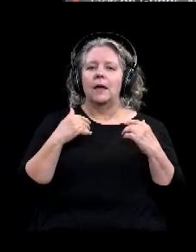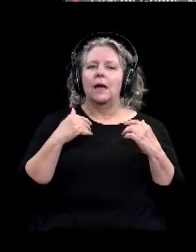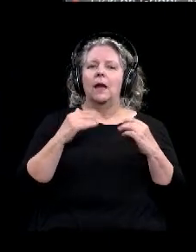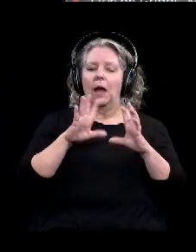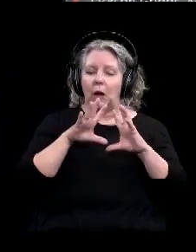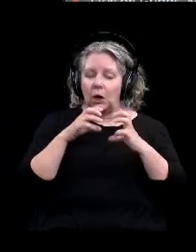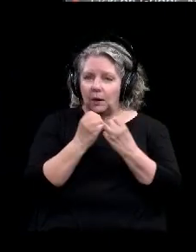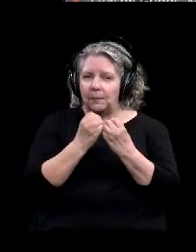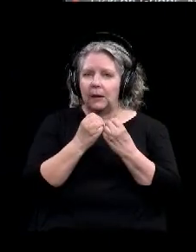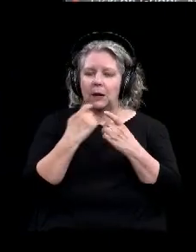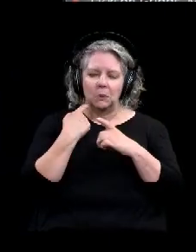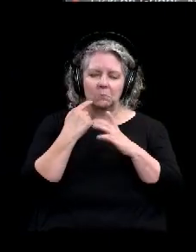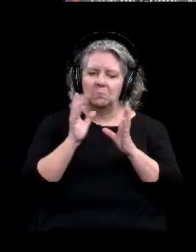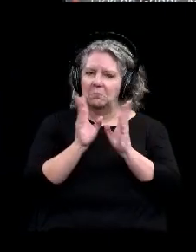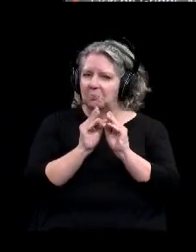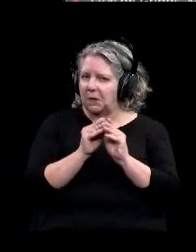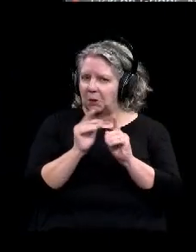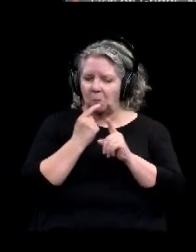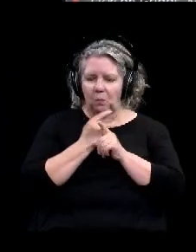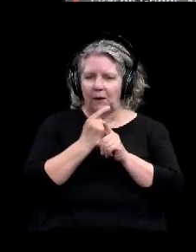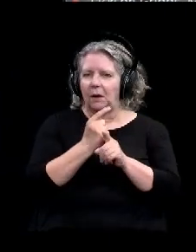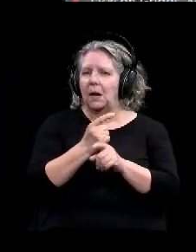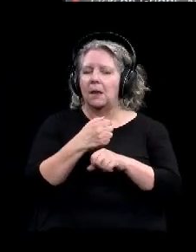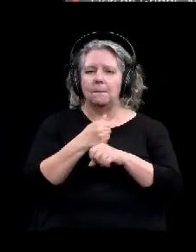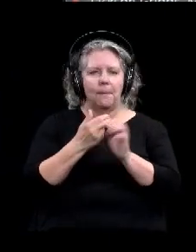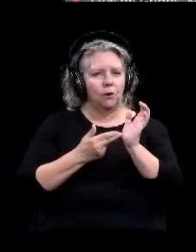incrementar buenas horas